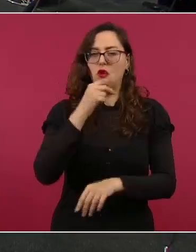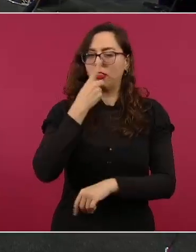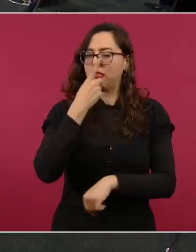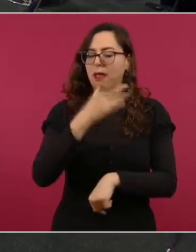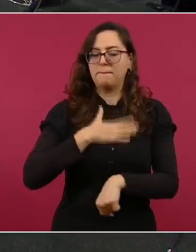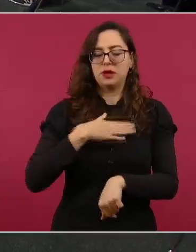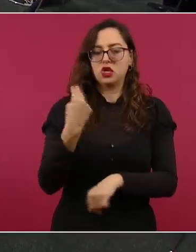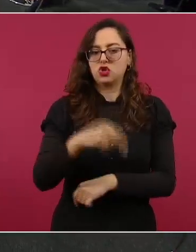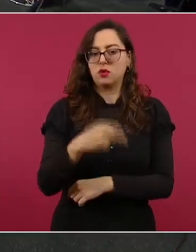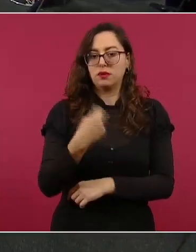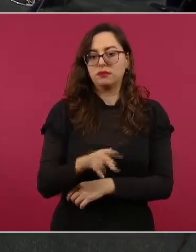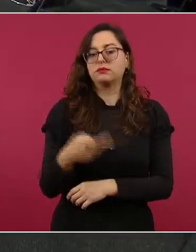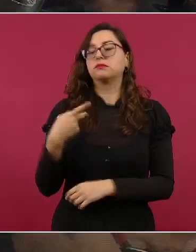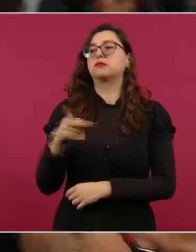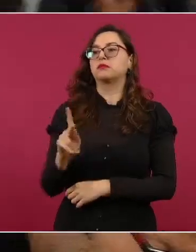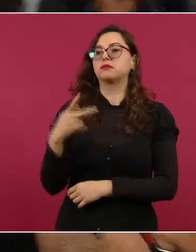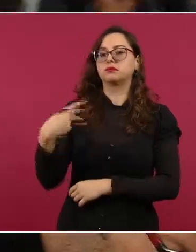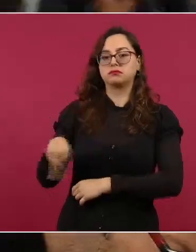profesora